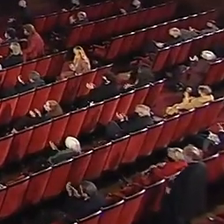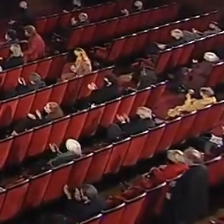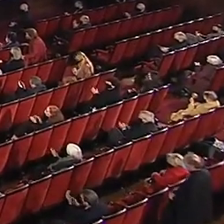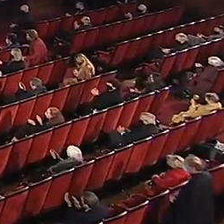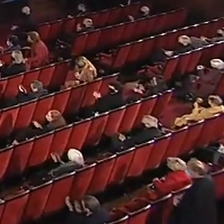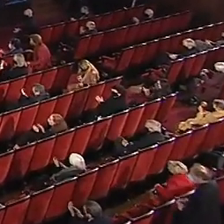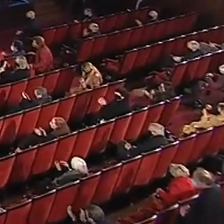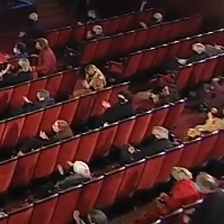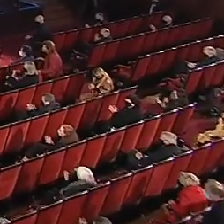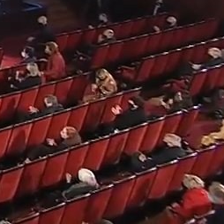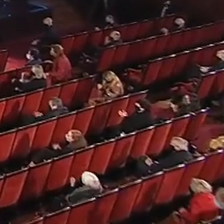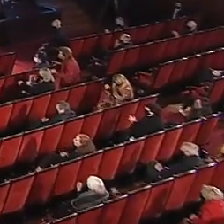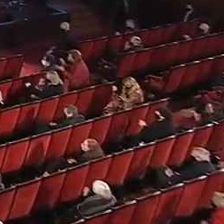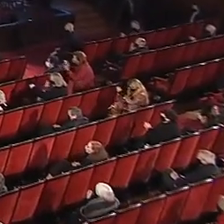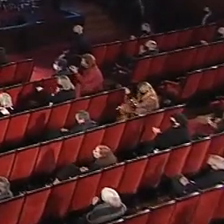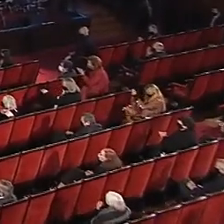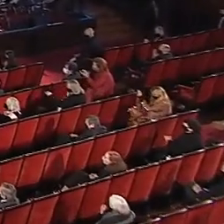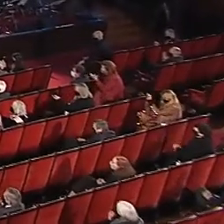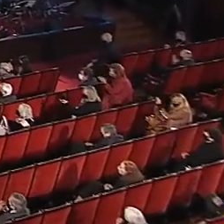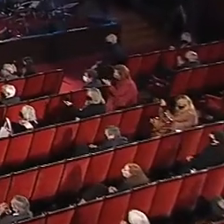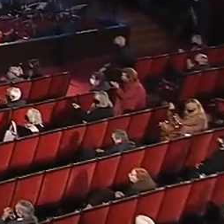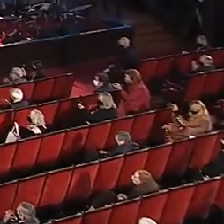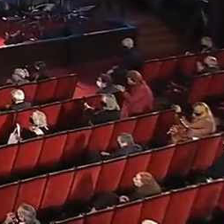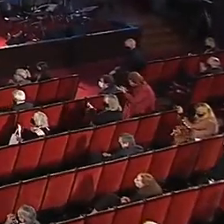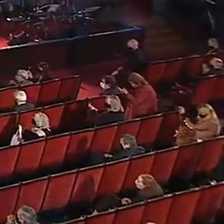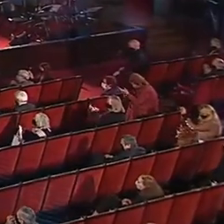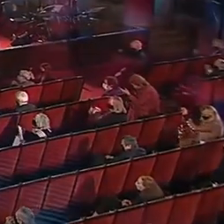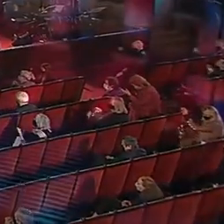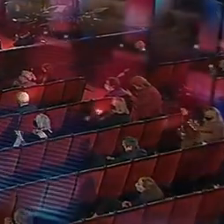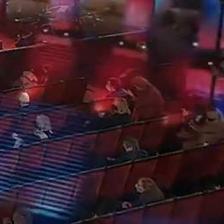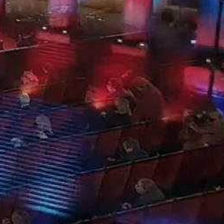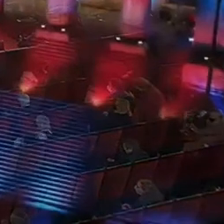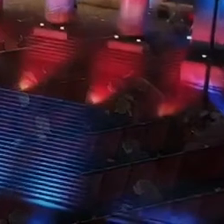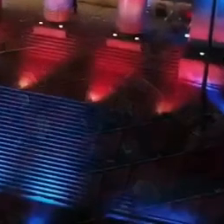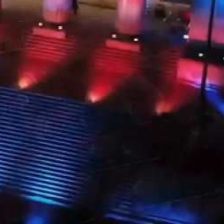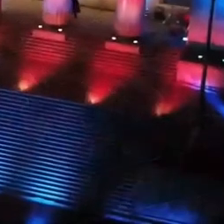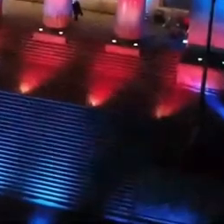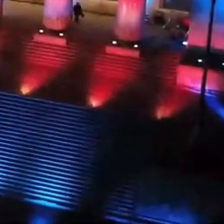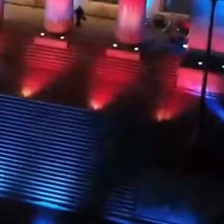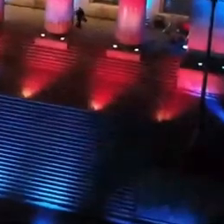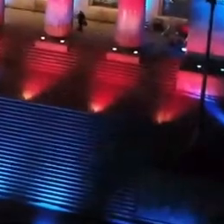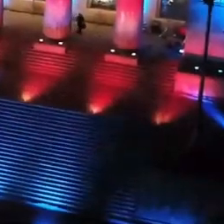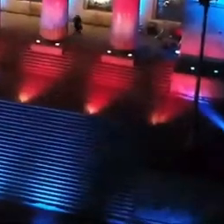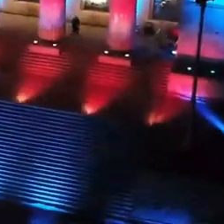Ahora hago un pedido tipo ceremonial, pero principalmente para que todo sea en